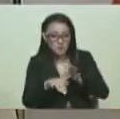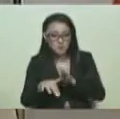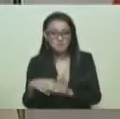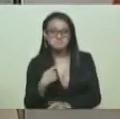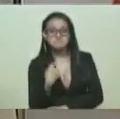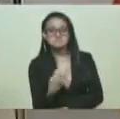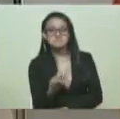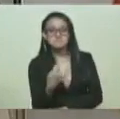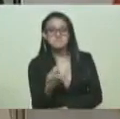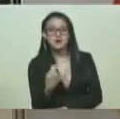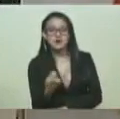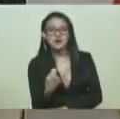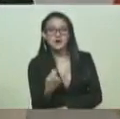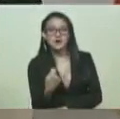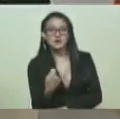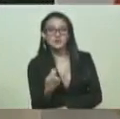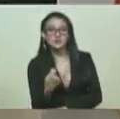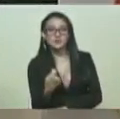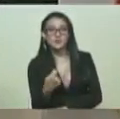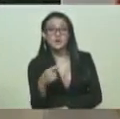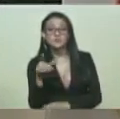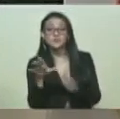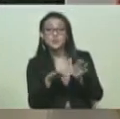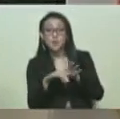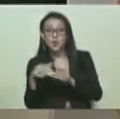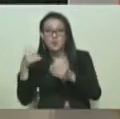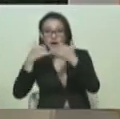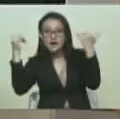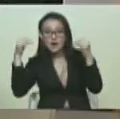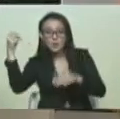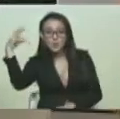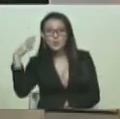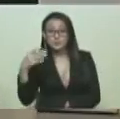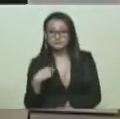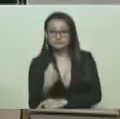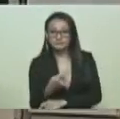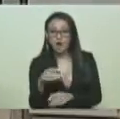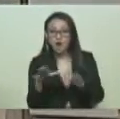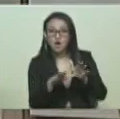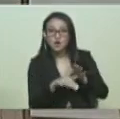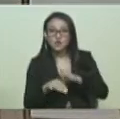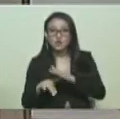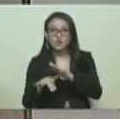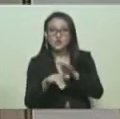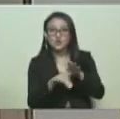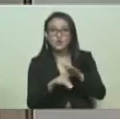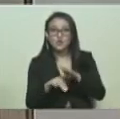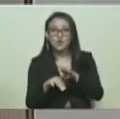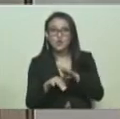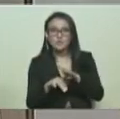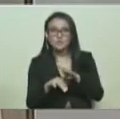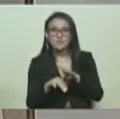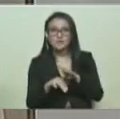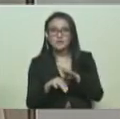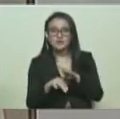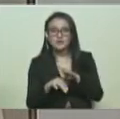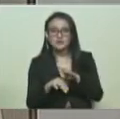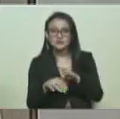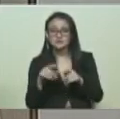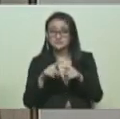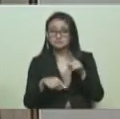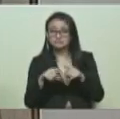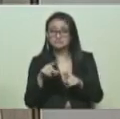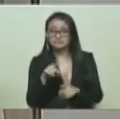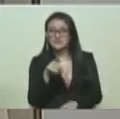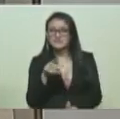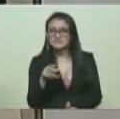para, les pagaban para sustraer cables, robarse parte del material que sirve para